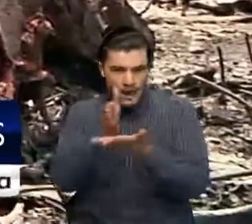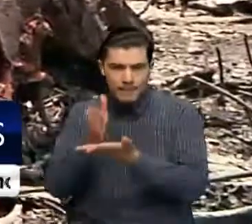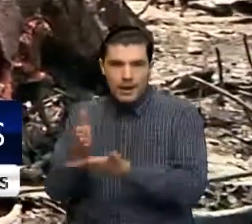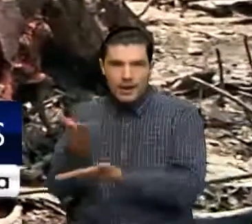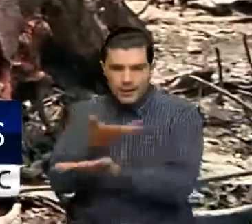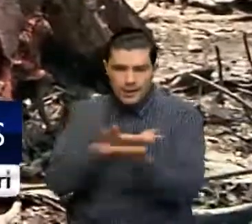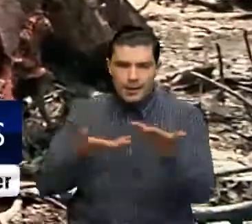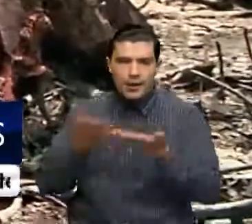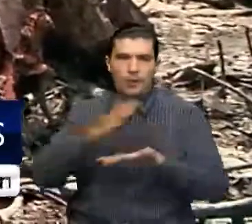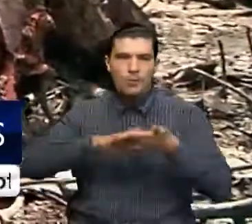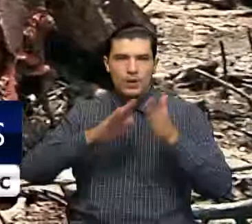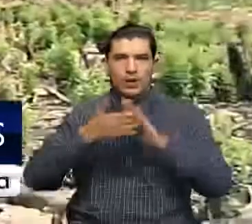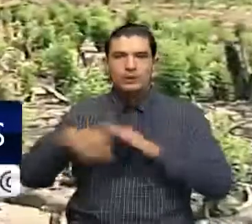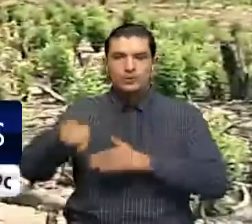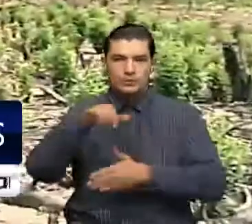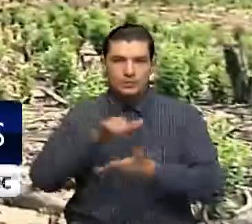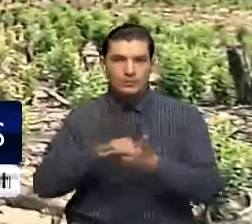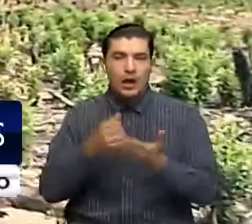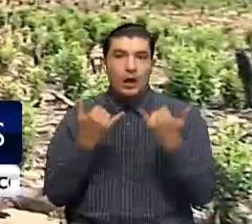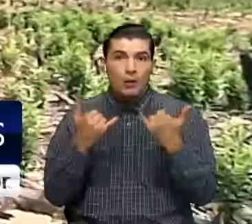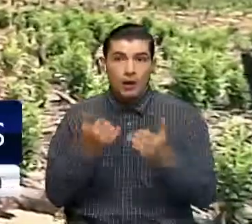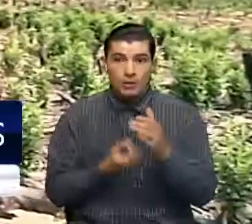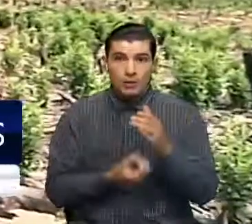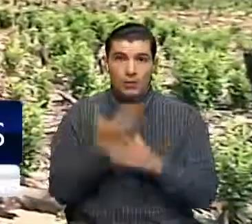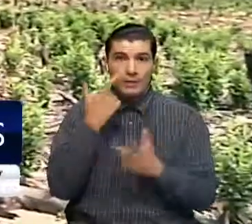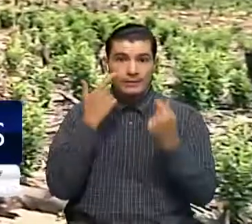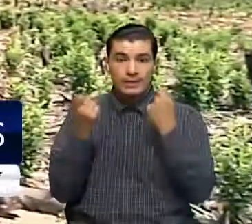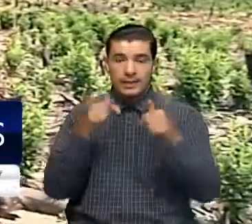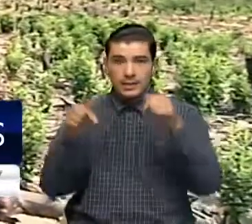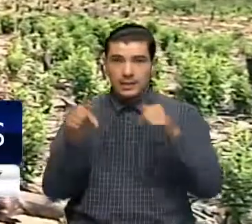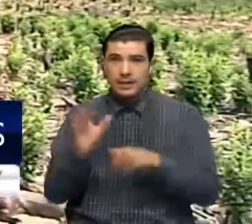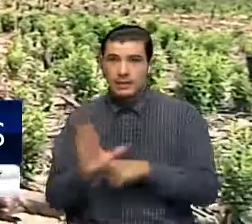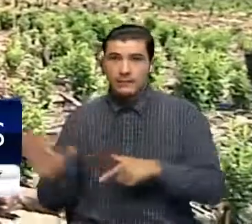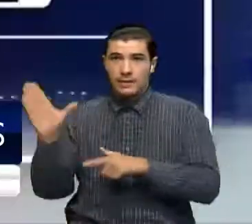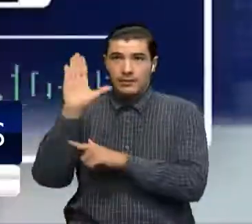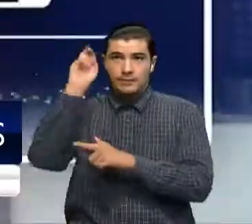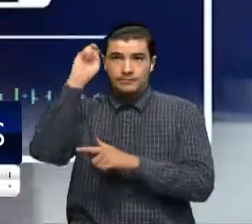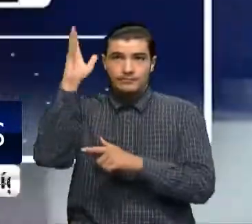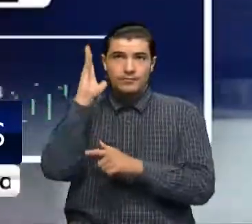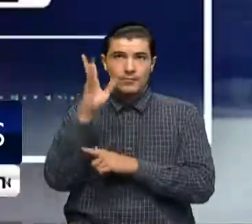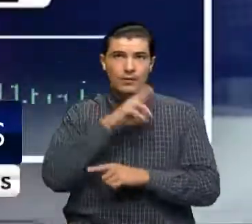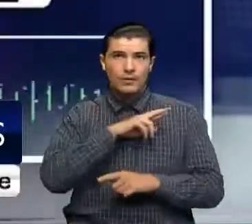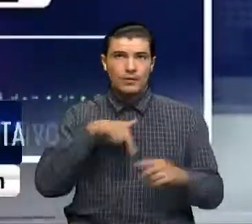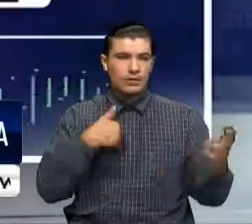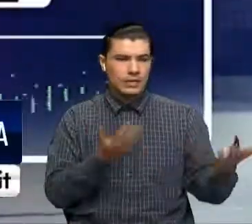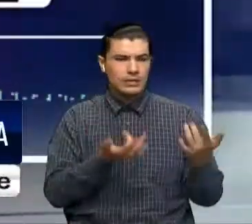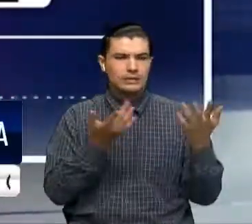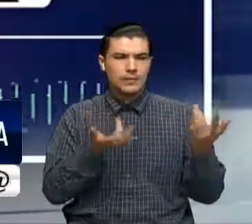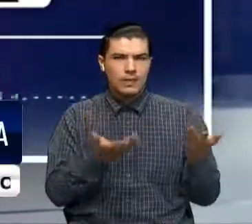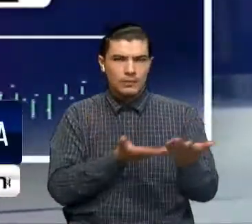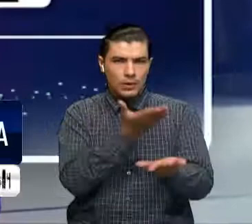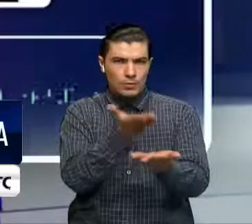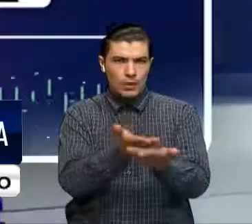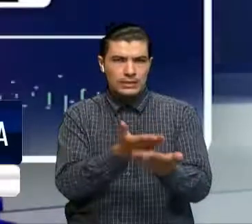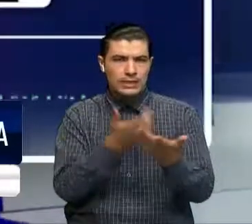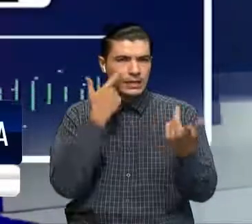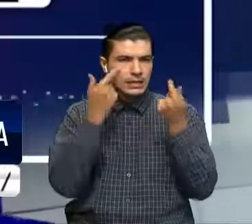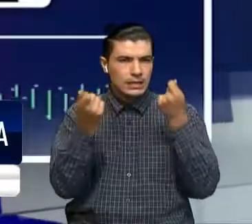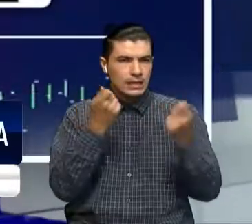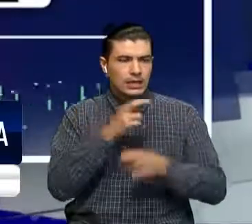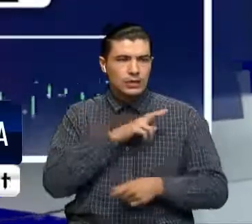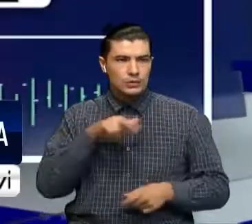gobierno nacional adelanta nuevas estrategias para el departamento pero estamos esperando la presentación de la estrategia en los cuales creemos que